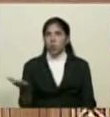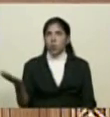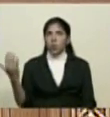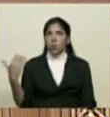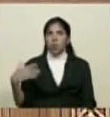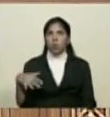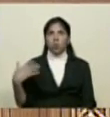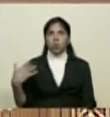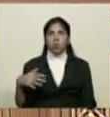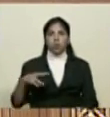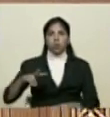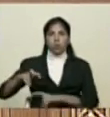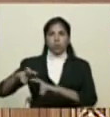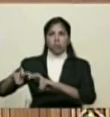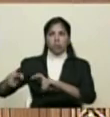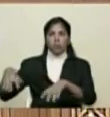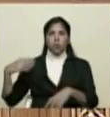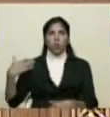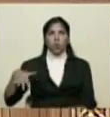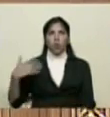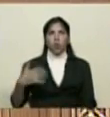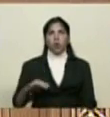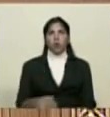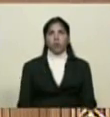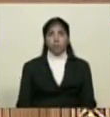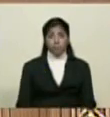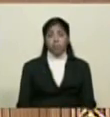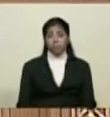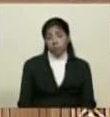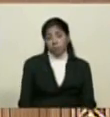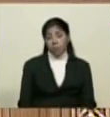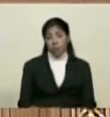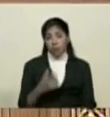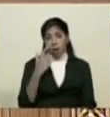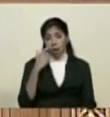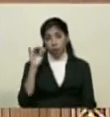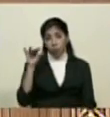que no pudiéramos encontrar ahí. Vamos a ver, esa es parte de la investigación.